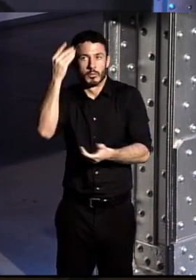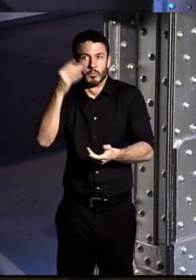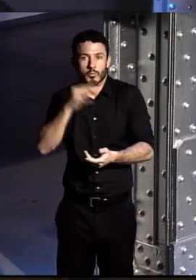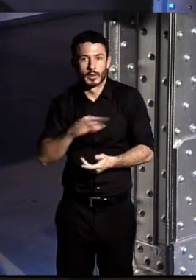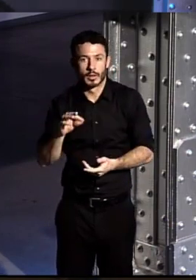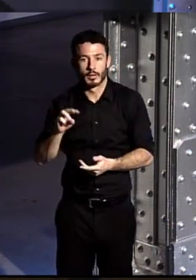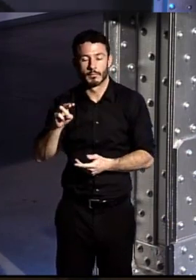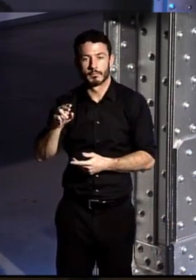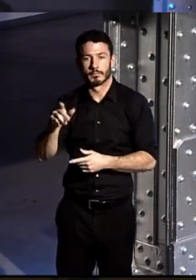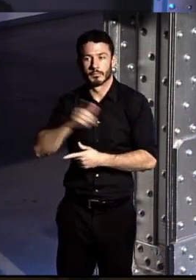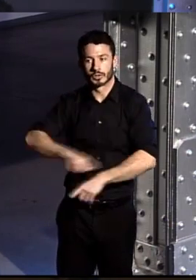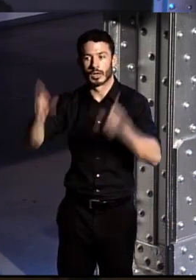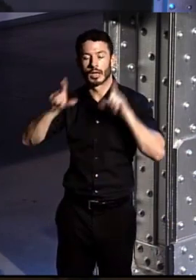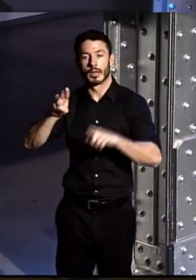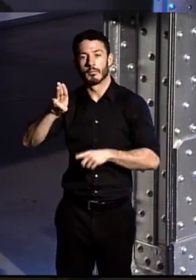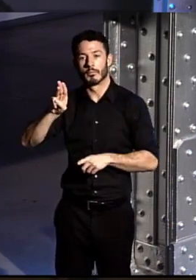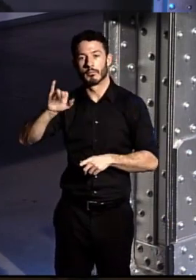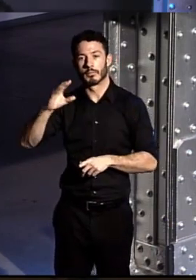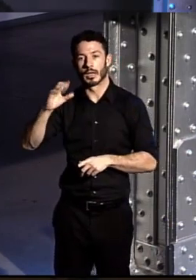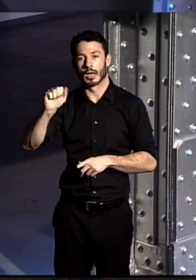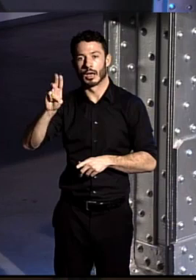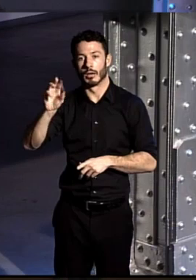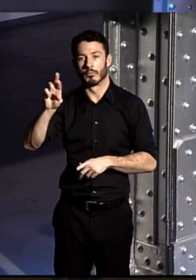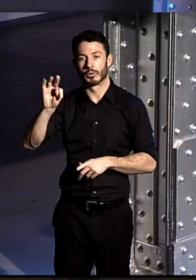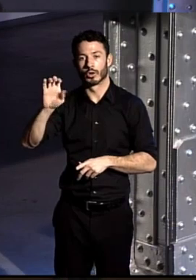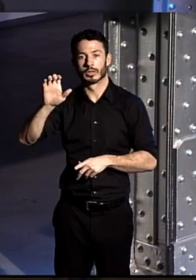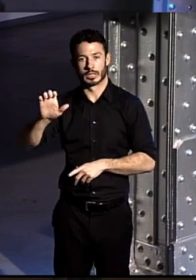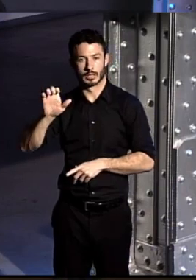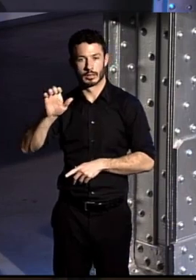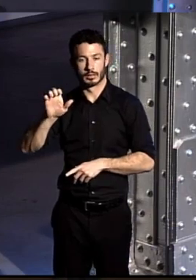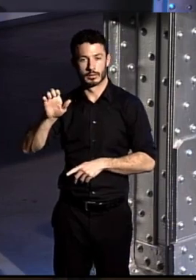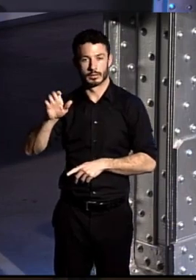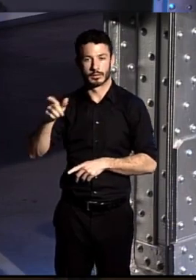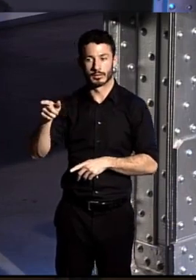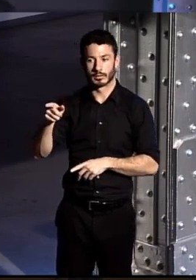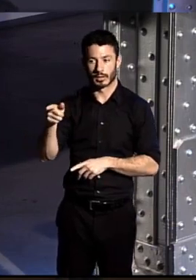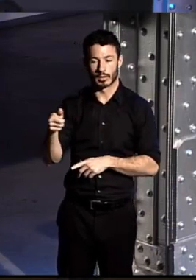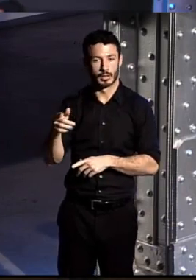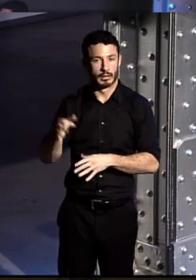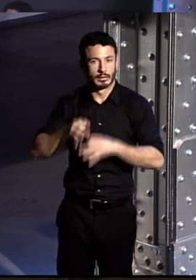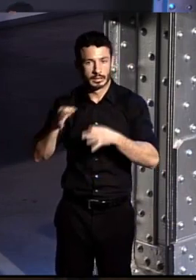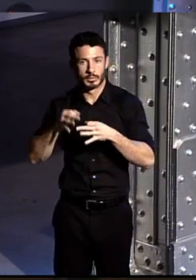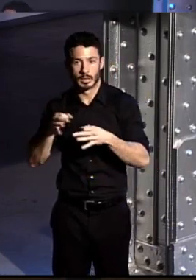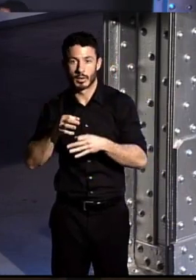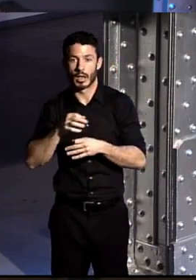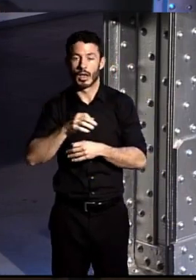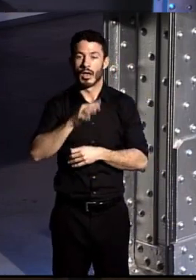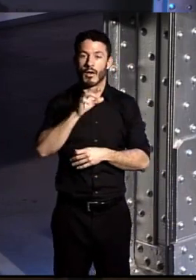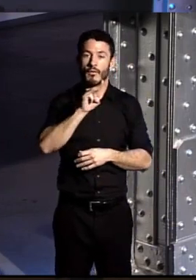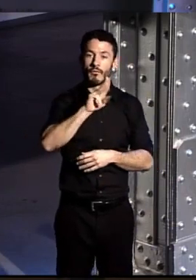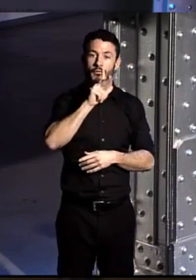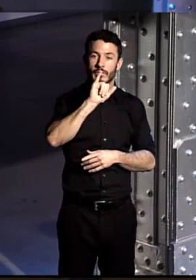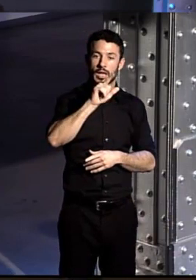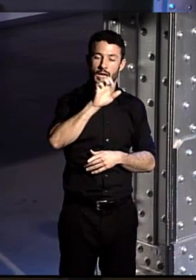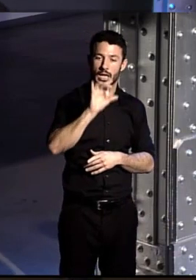la cabeza Picaporte, ¿no? Picaporte no es un personaje femenino, está siempre pendiente de fileas, de plancharle, hombre, luego se mete